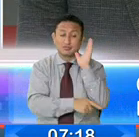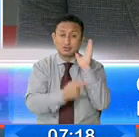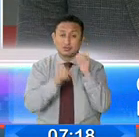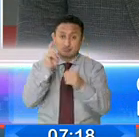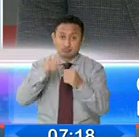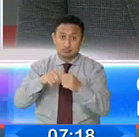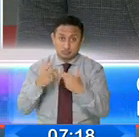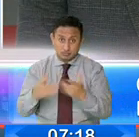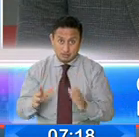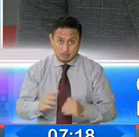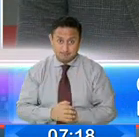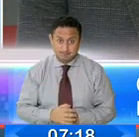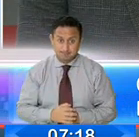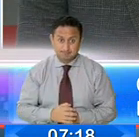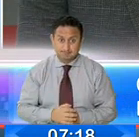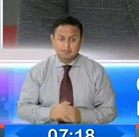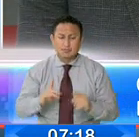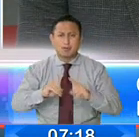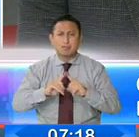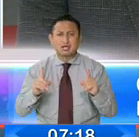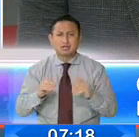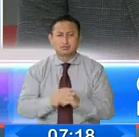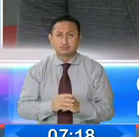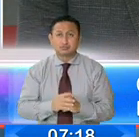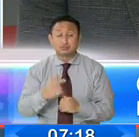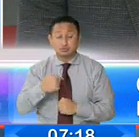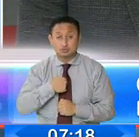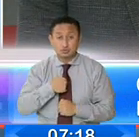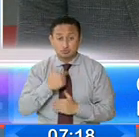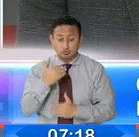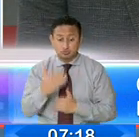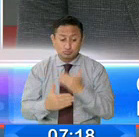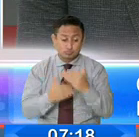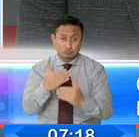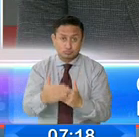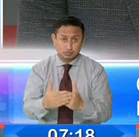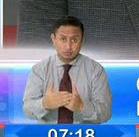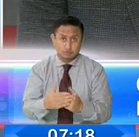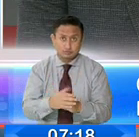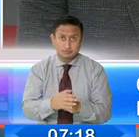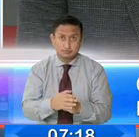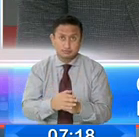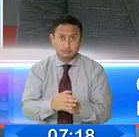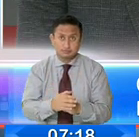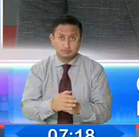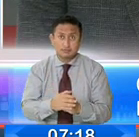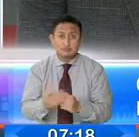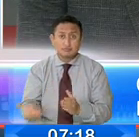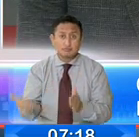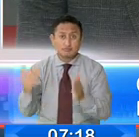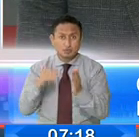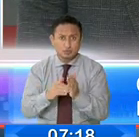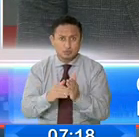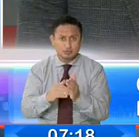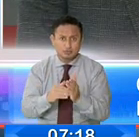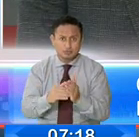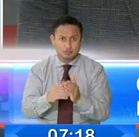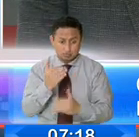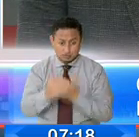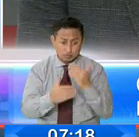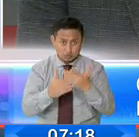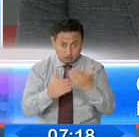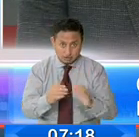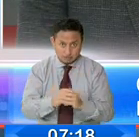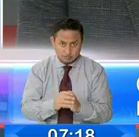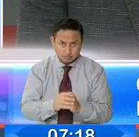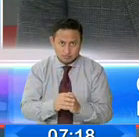inscribieron. Entonces, cuando nosotros procedemos de esa manera, viene una nueva, un